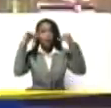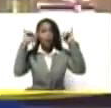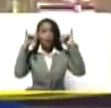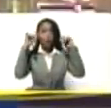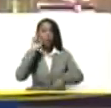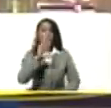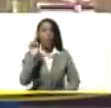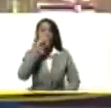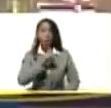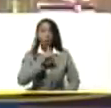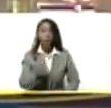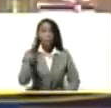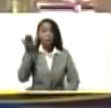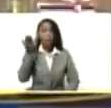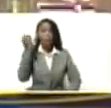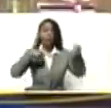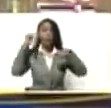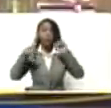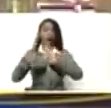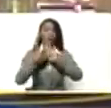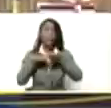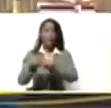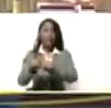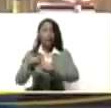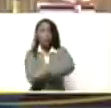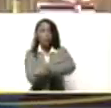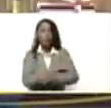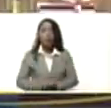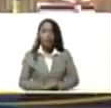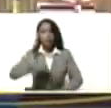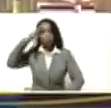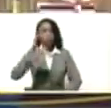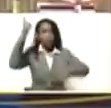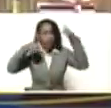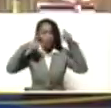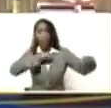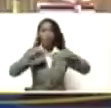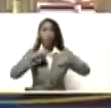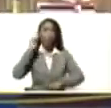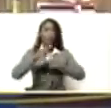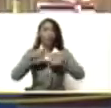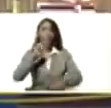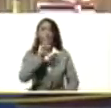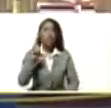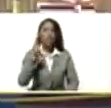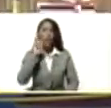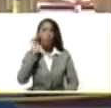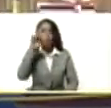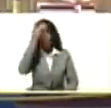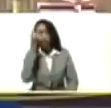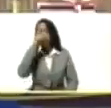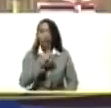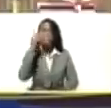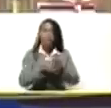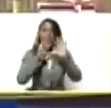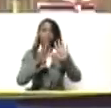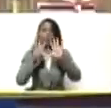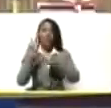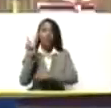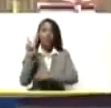cada uno que vaya cumpliendo los seis meses de la vacuna automático se va a su centro y le ponen estamos